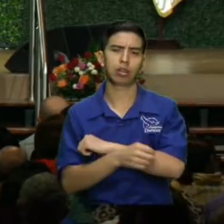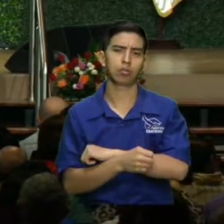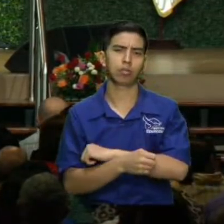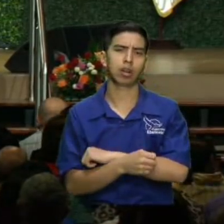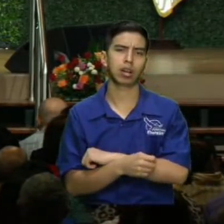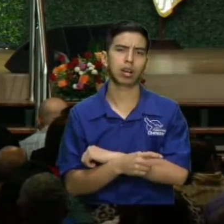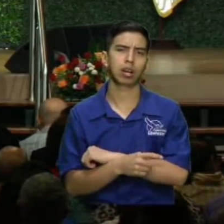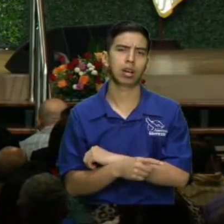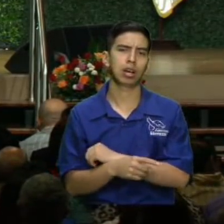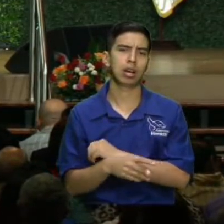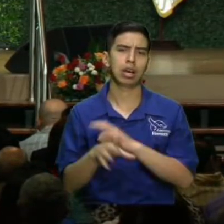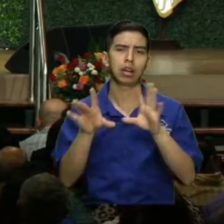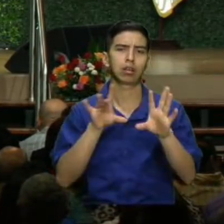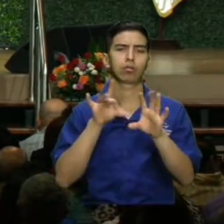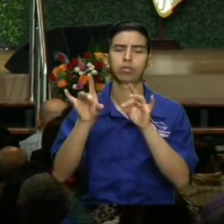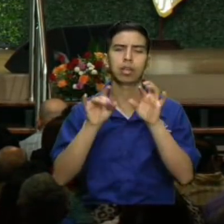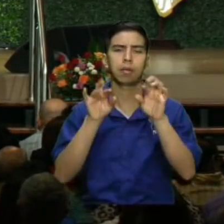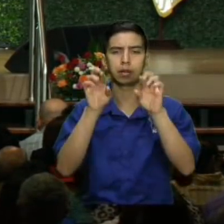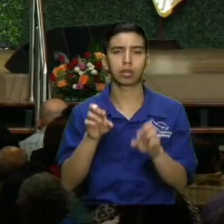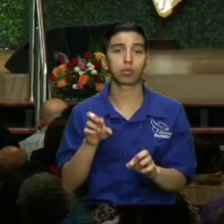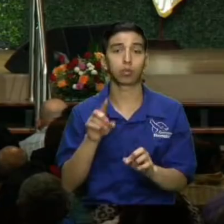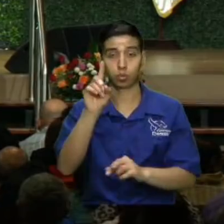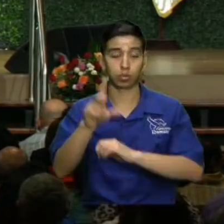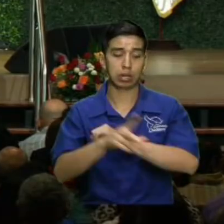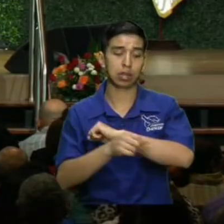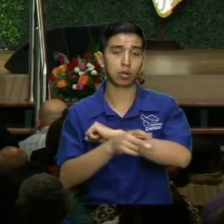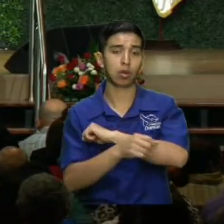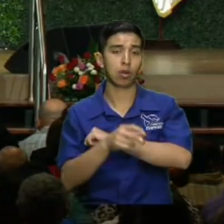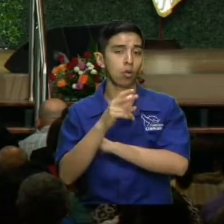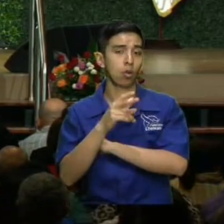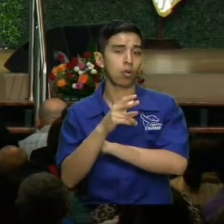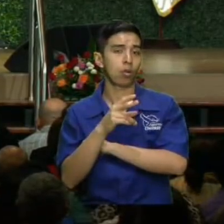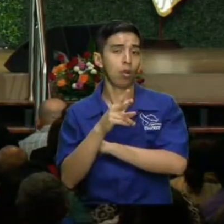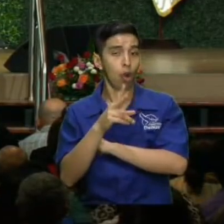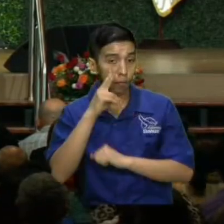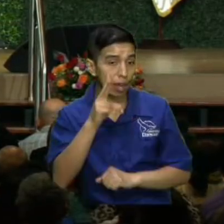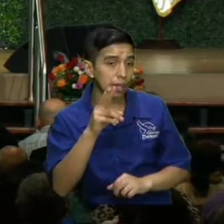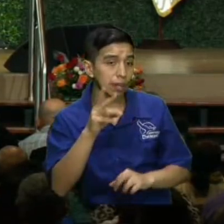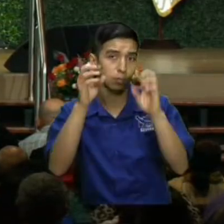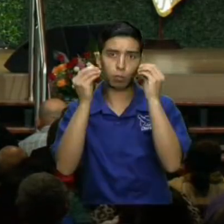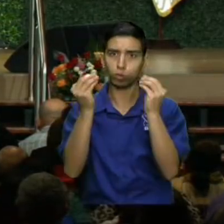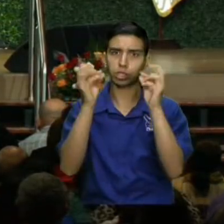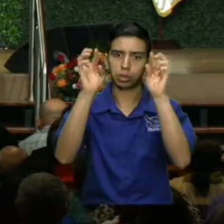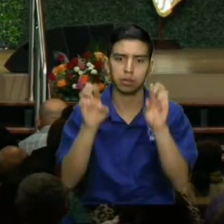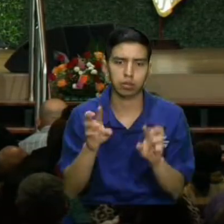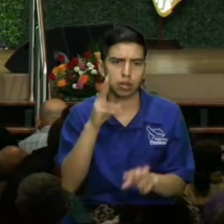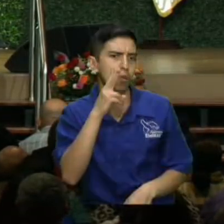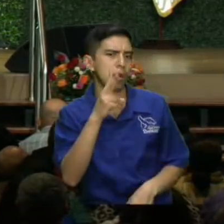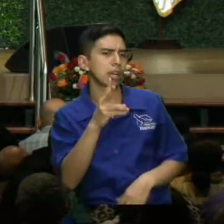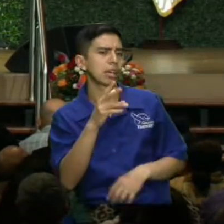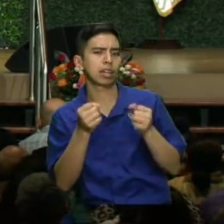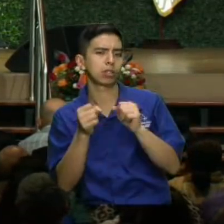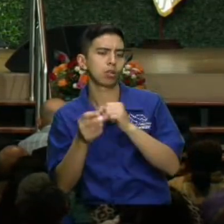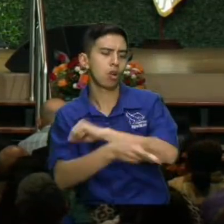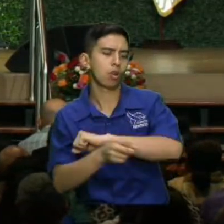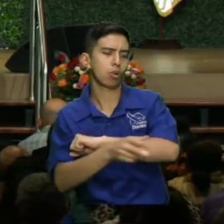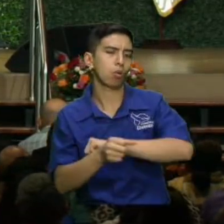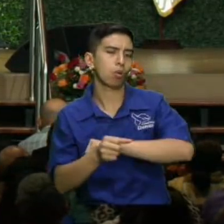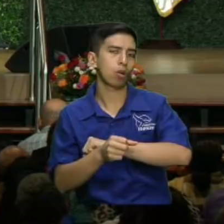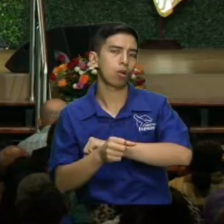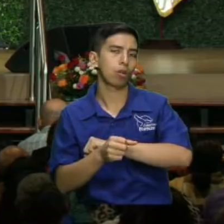es pescado en el acto, en Deuteronomio decía que tenía que pagar el doble